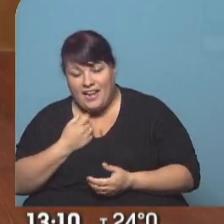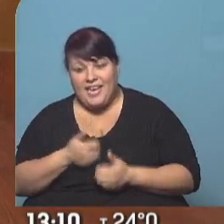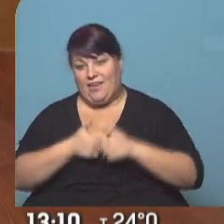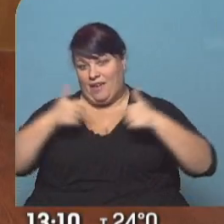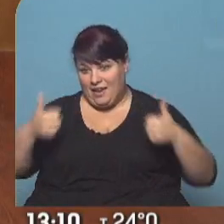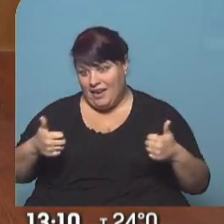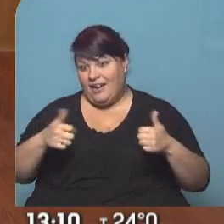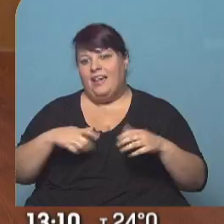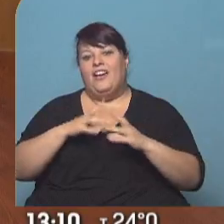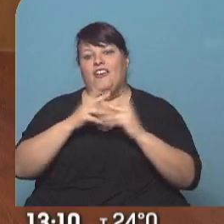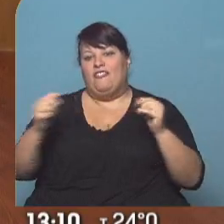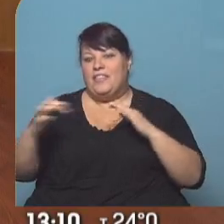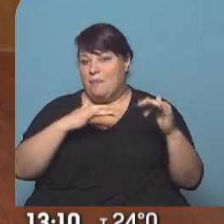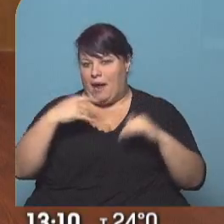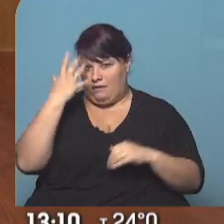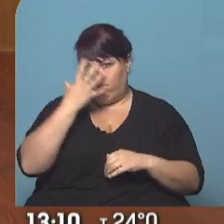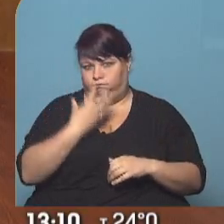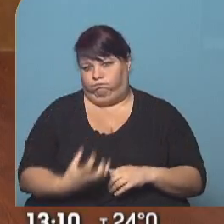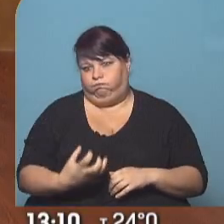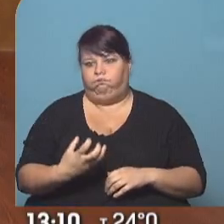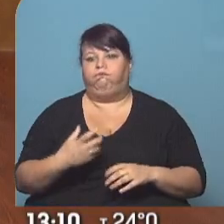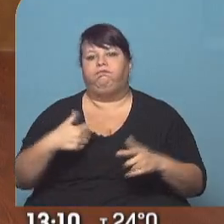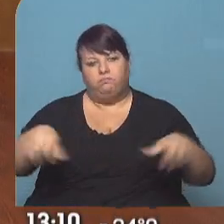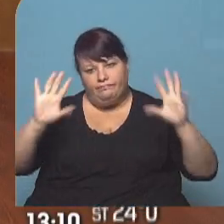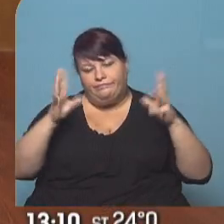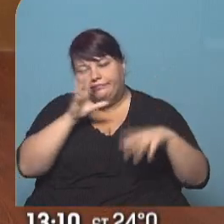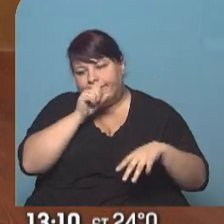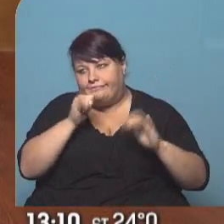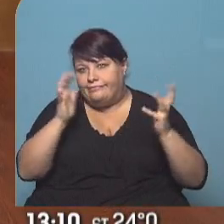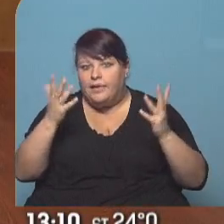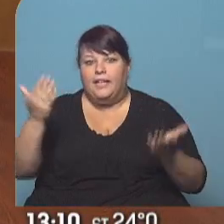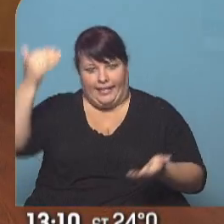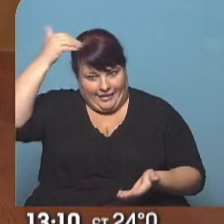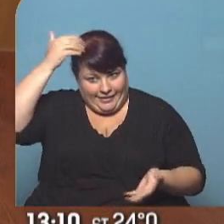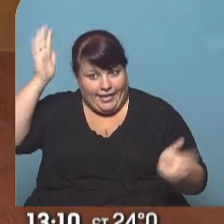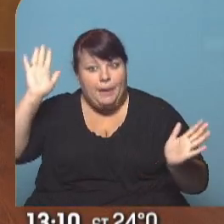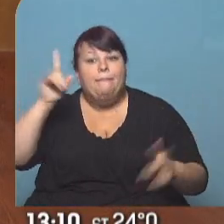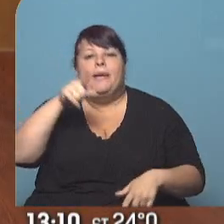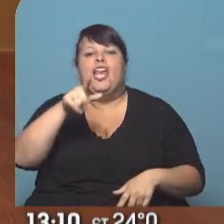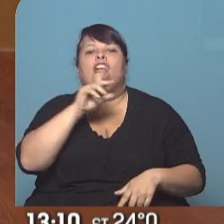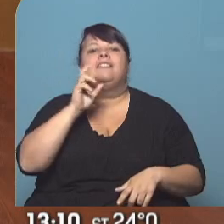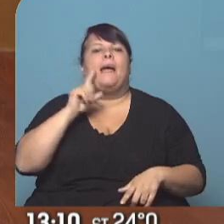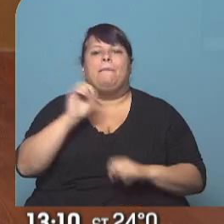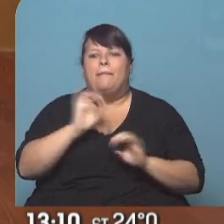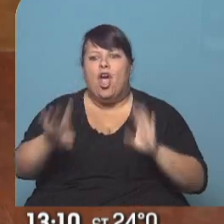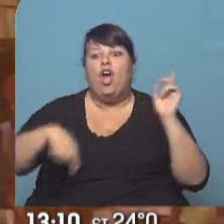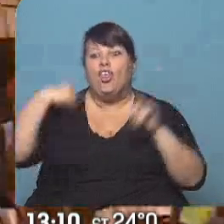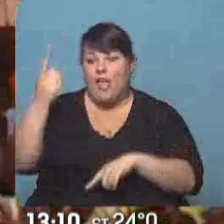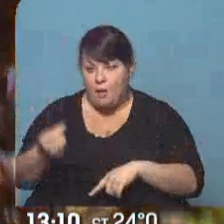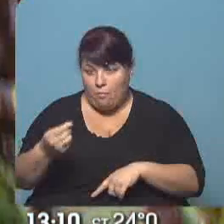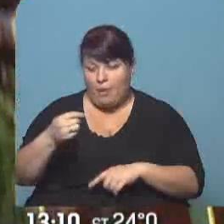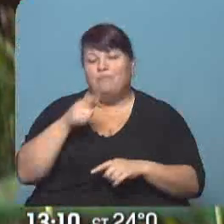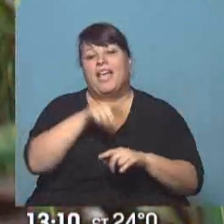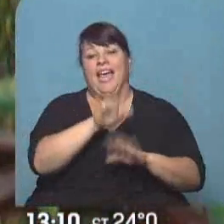Por supuesto, terminaba el encuentro, caras largas, un aplauso obligado. Pero lo peor para el Chiqui Tapia iba a llegar después,